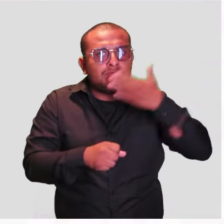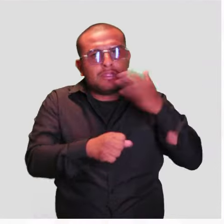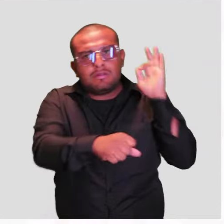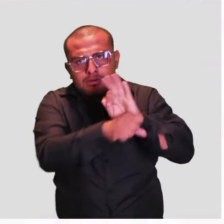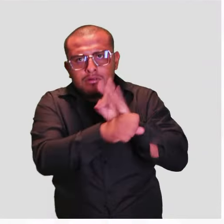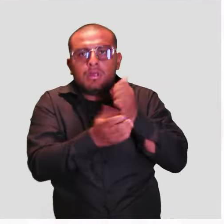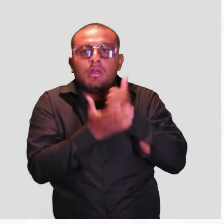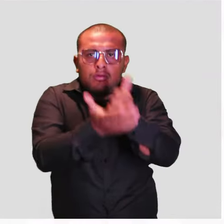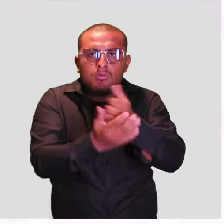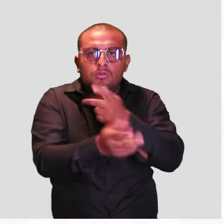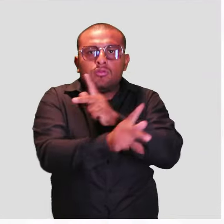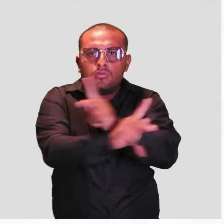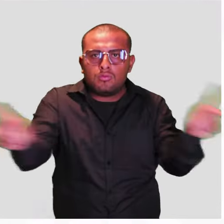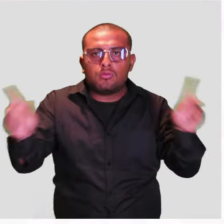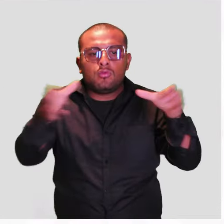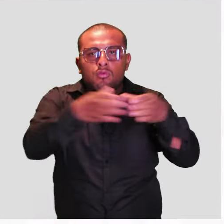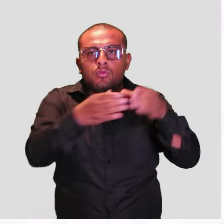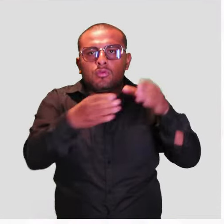todas las comunidades.